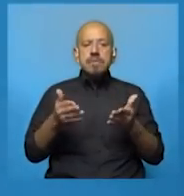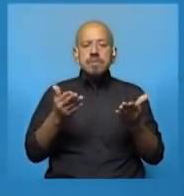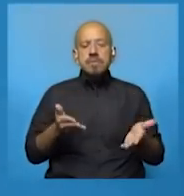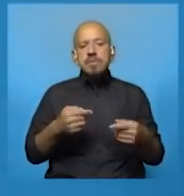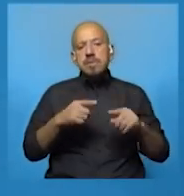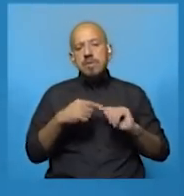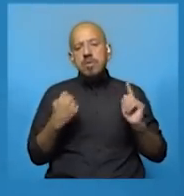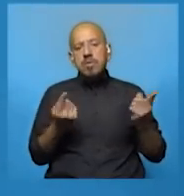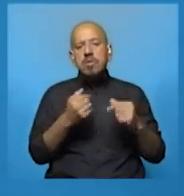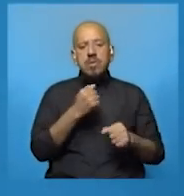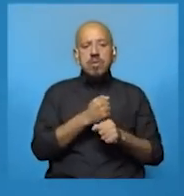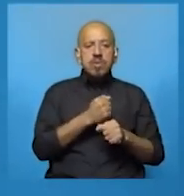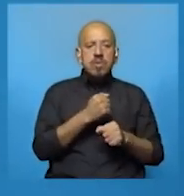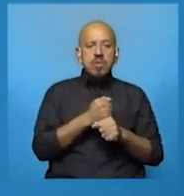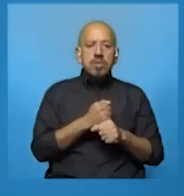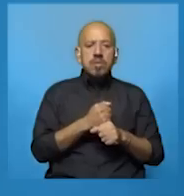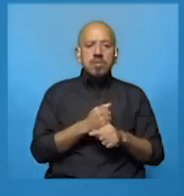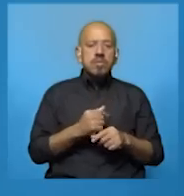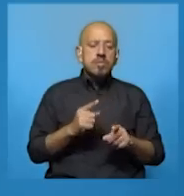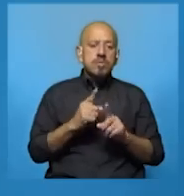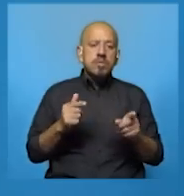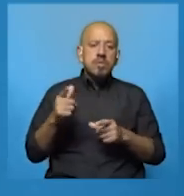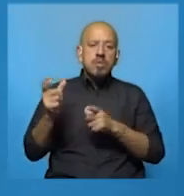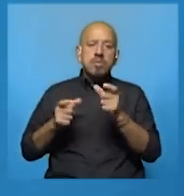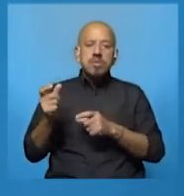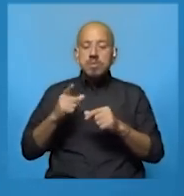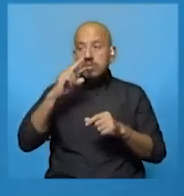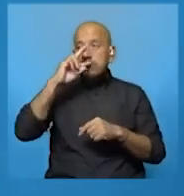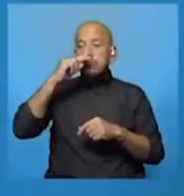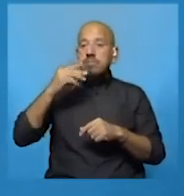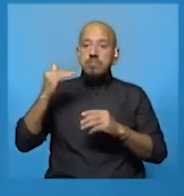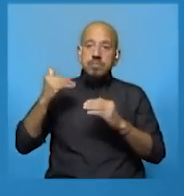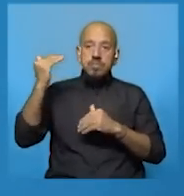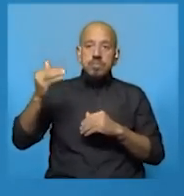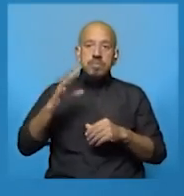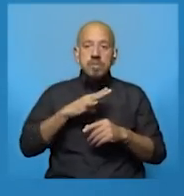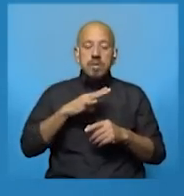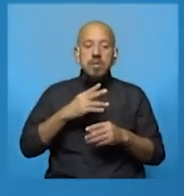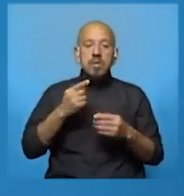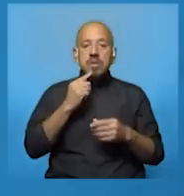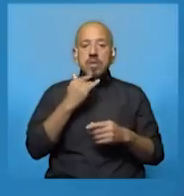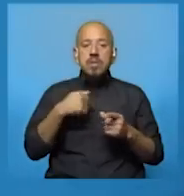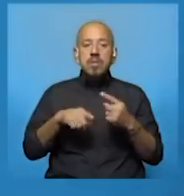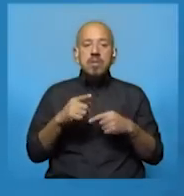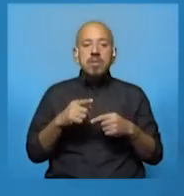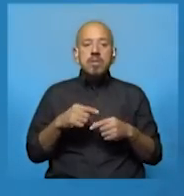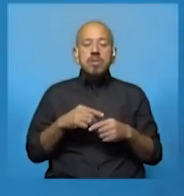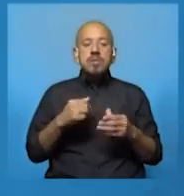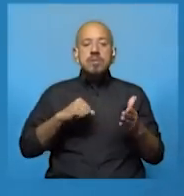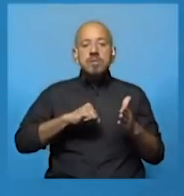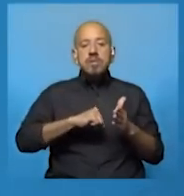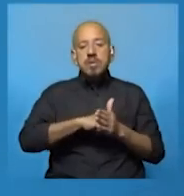trabajadora y no a personas de clase alta y ahí hay un montón de ejemplos los grandes escándalos bancarios